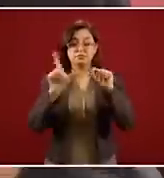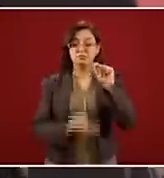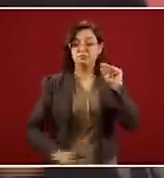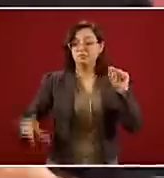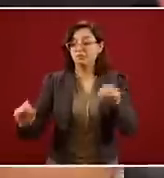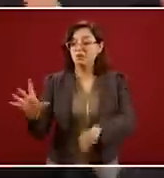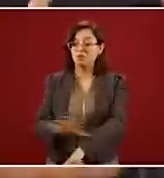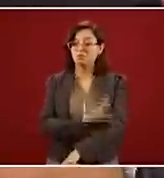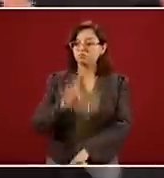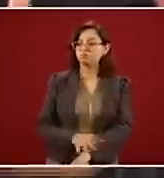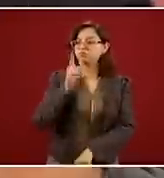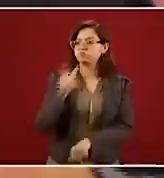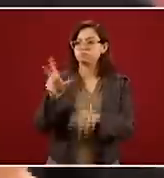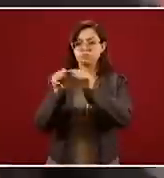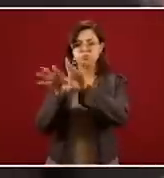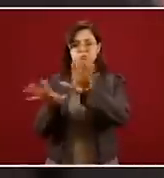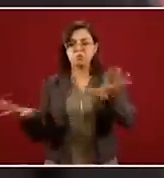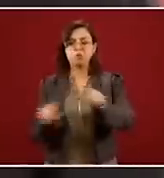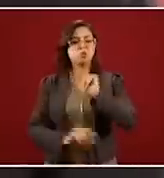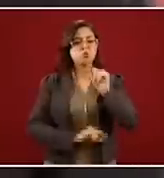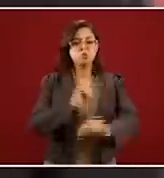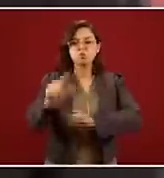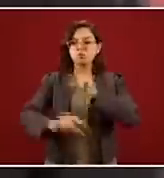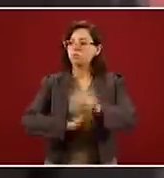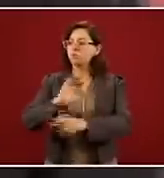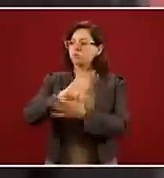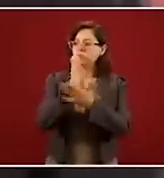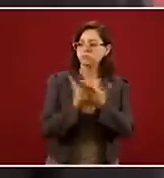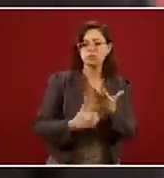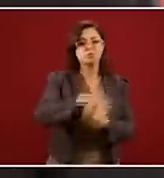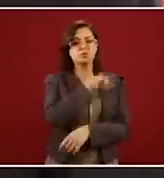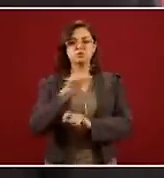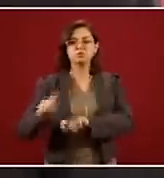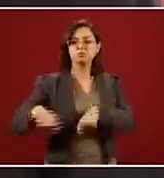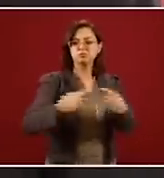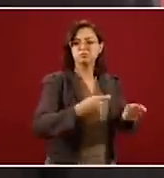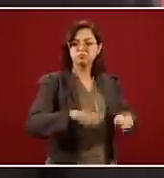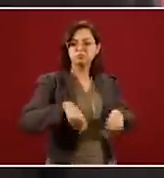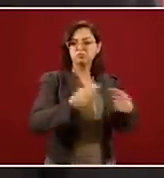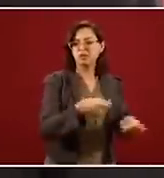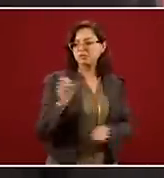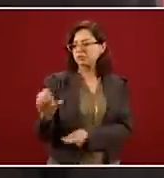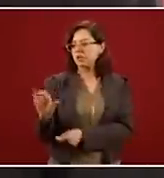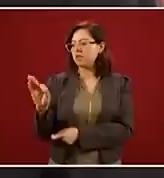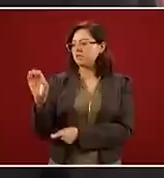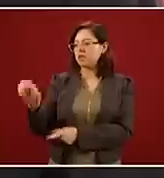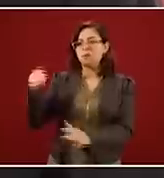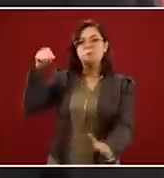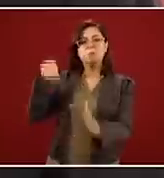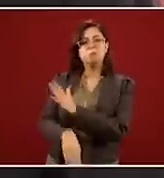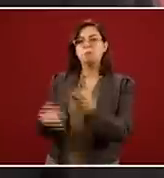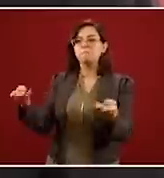y empezaron a dar los contratos y a cerrar plantas de la Comisión Federal de